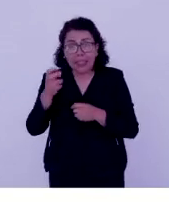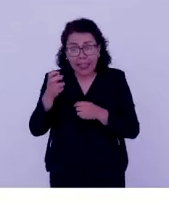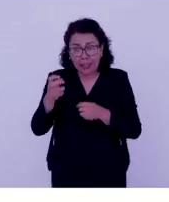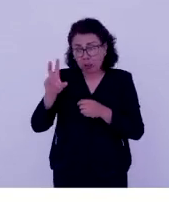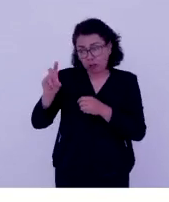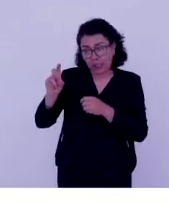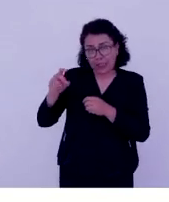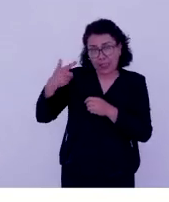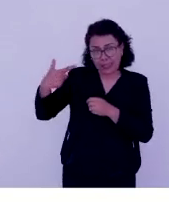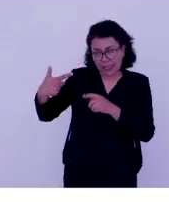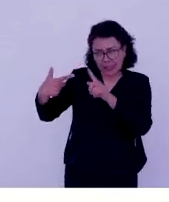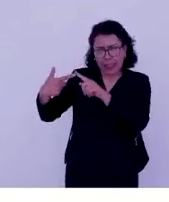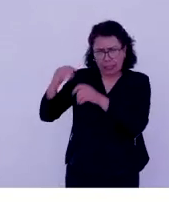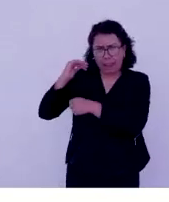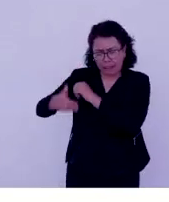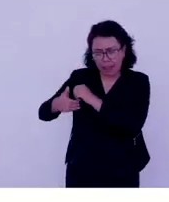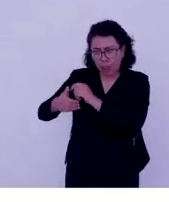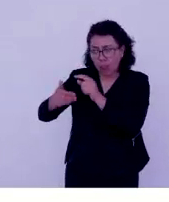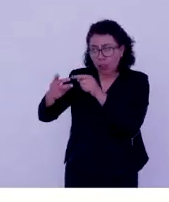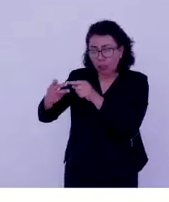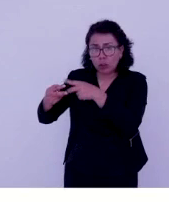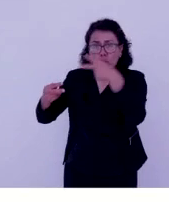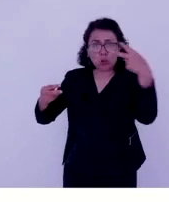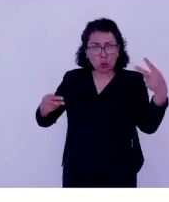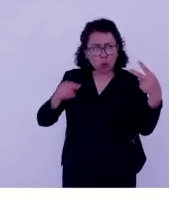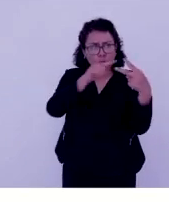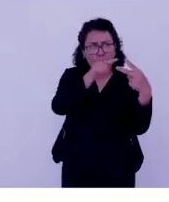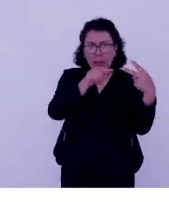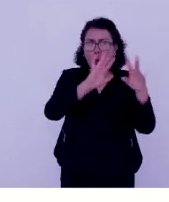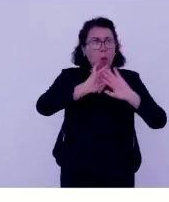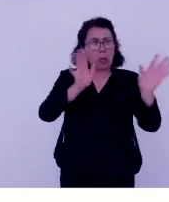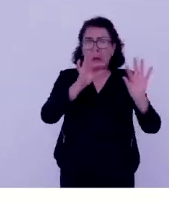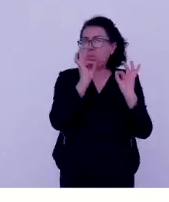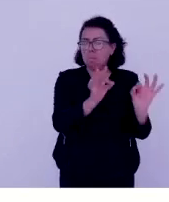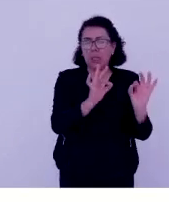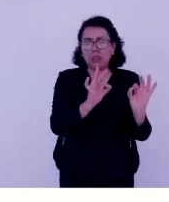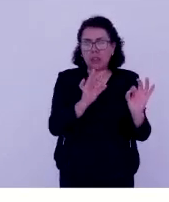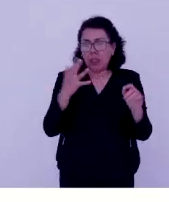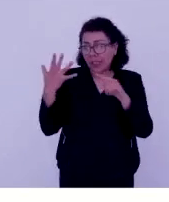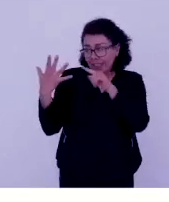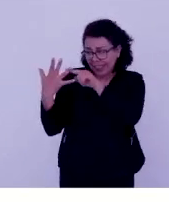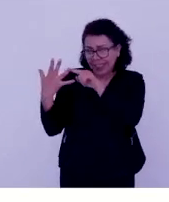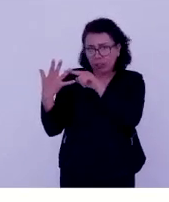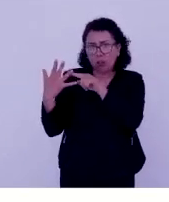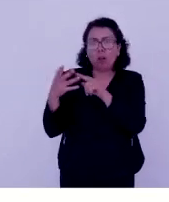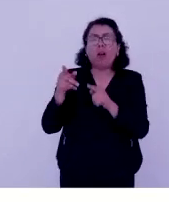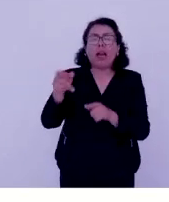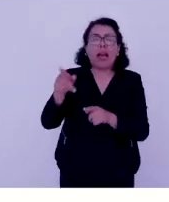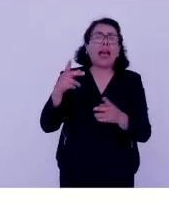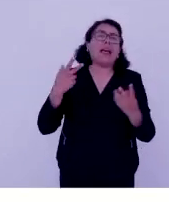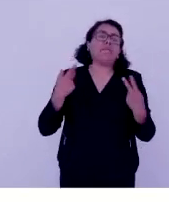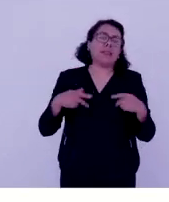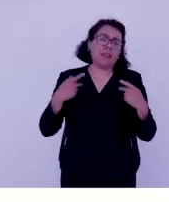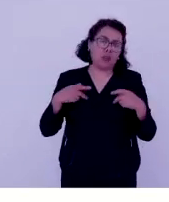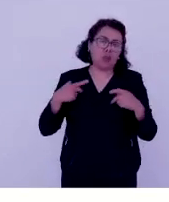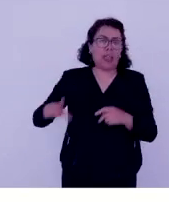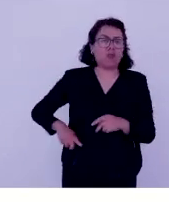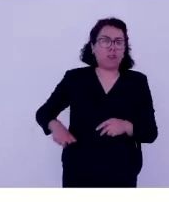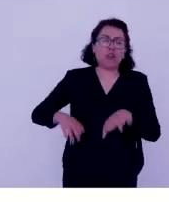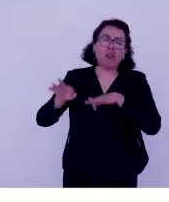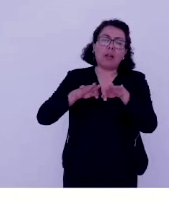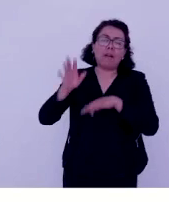37 procedimientos concluidos dos resoluciones fueron absolutorias y en cinco de ellos se sancionó al servidor público